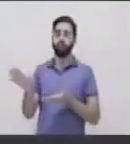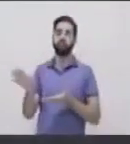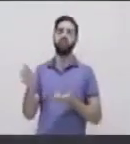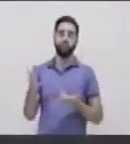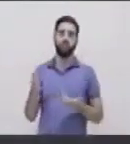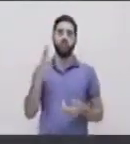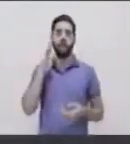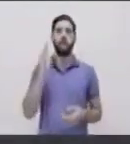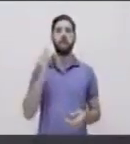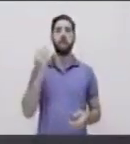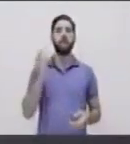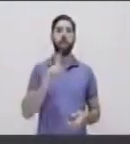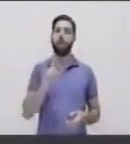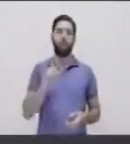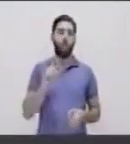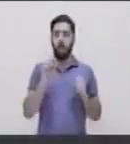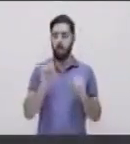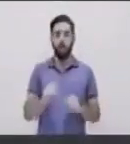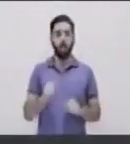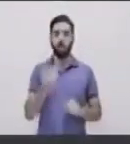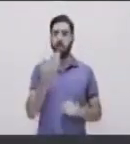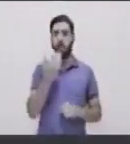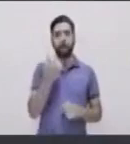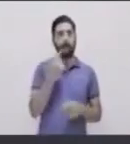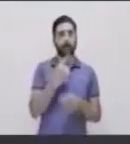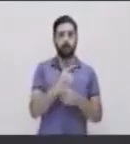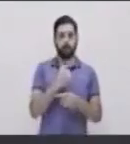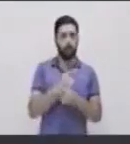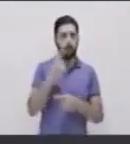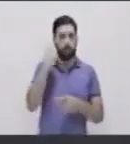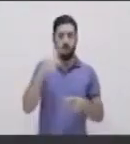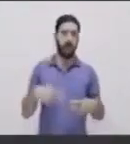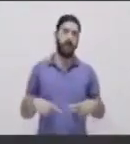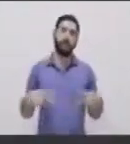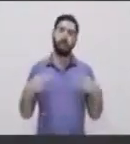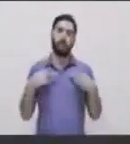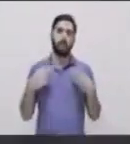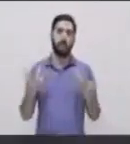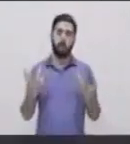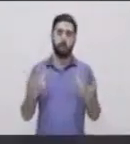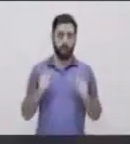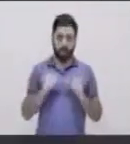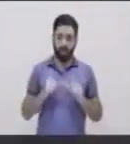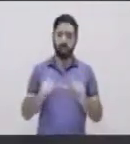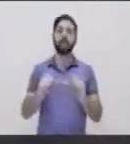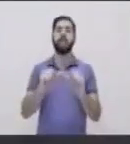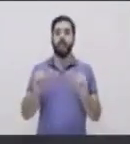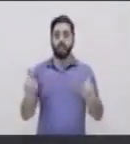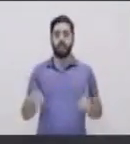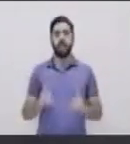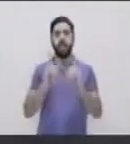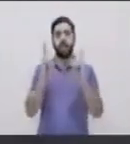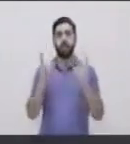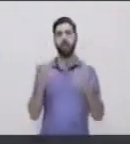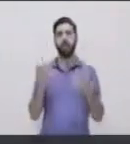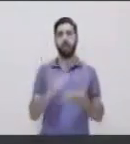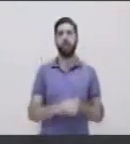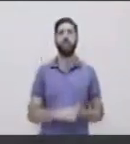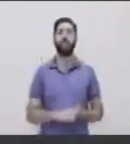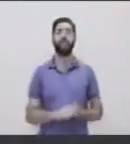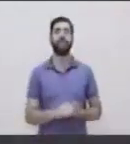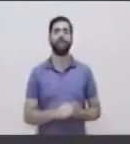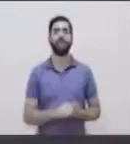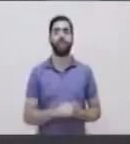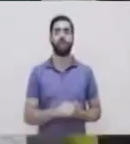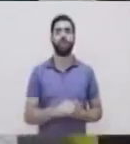está condenada a morir porque no tiene el recurso alimenticio para poder alimentarse y